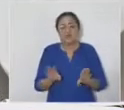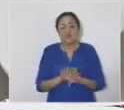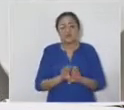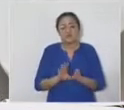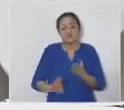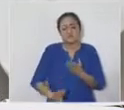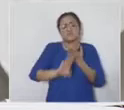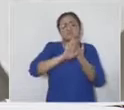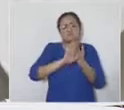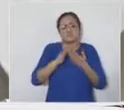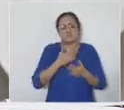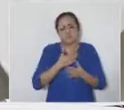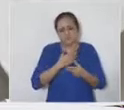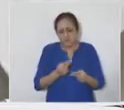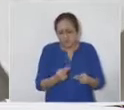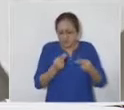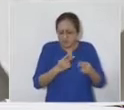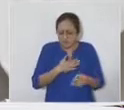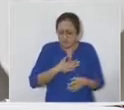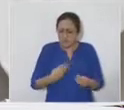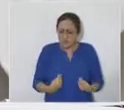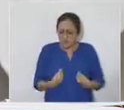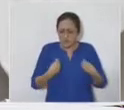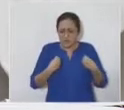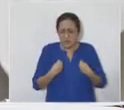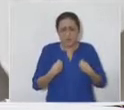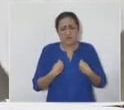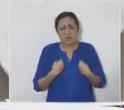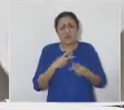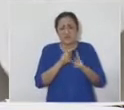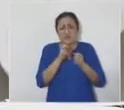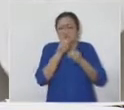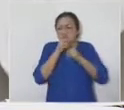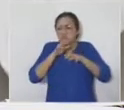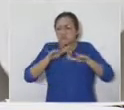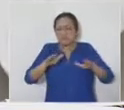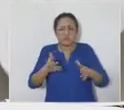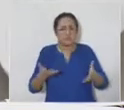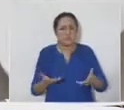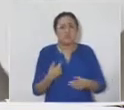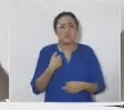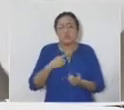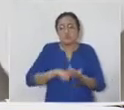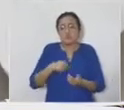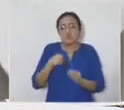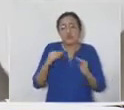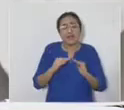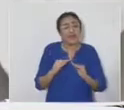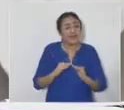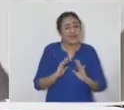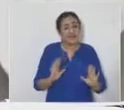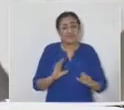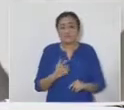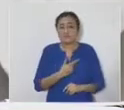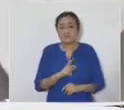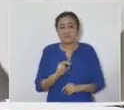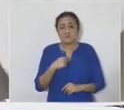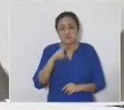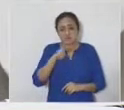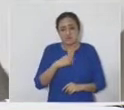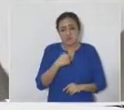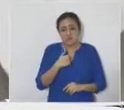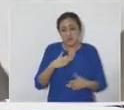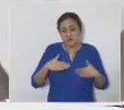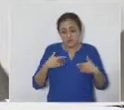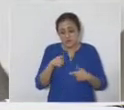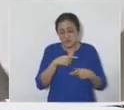mi privacidad el hecho de que se haya filtrado este tema, porque es adentro de mi hogar y es algo inaceptable. Qué tristeza que no se pueda confiar